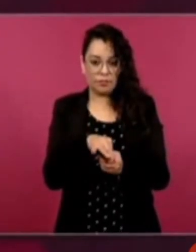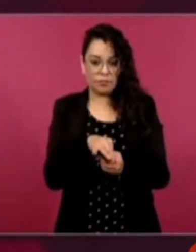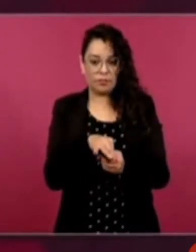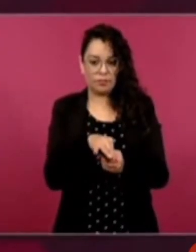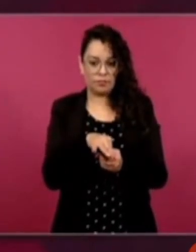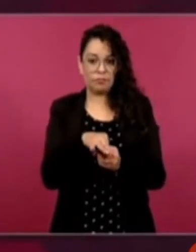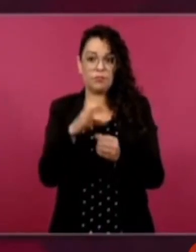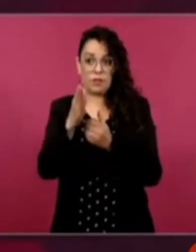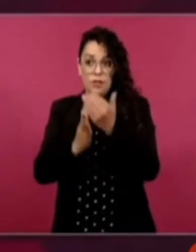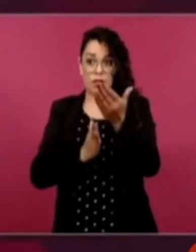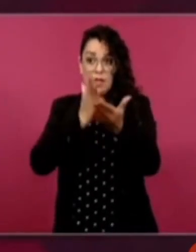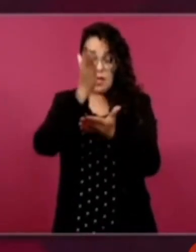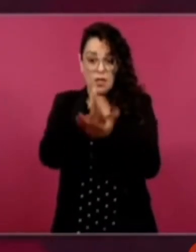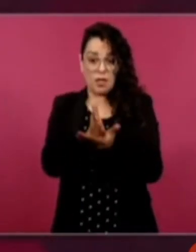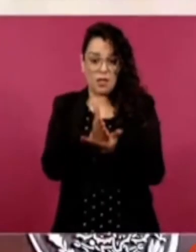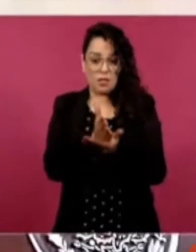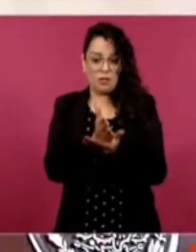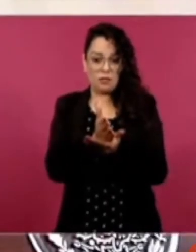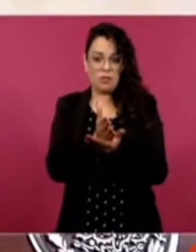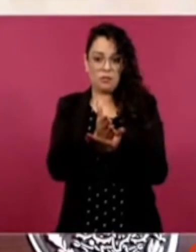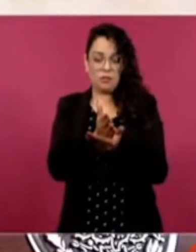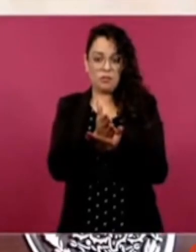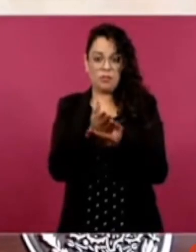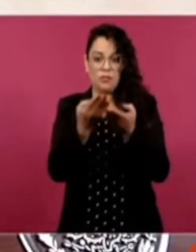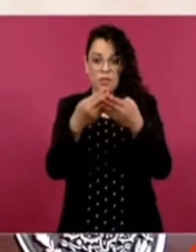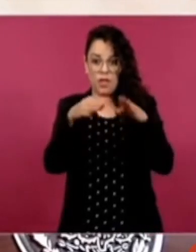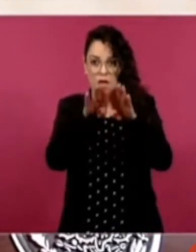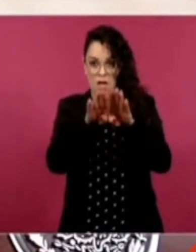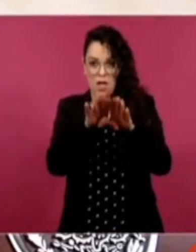un domicilio. Se dan todas las preguntas.